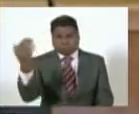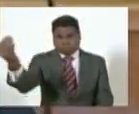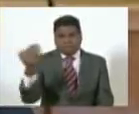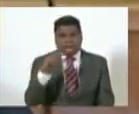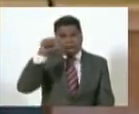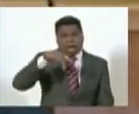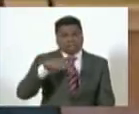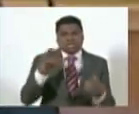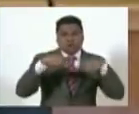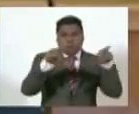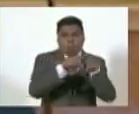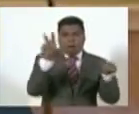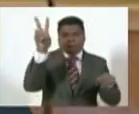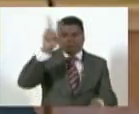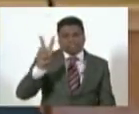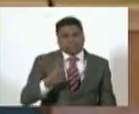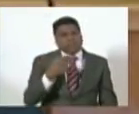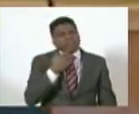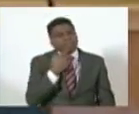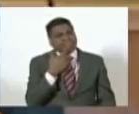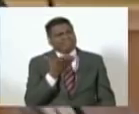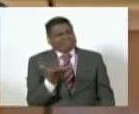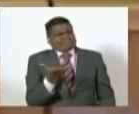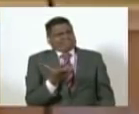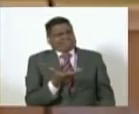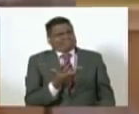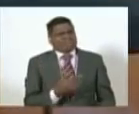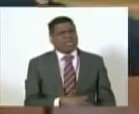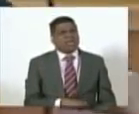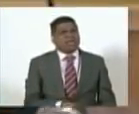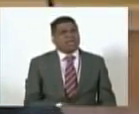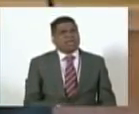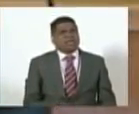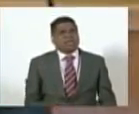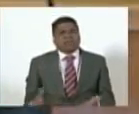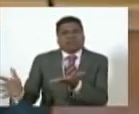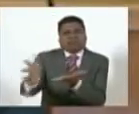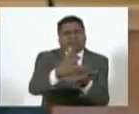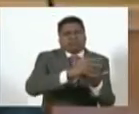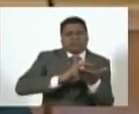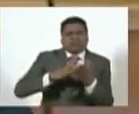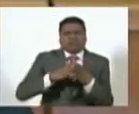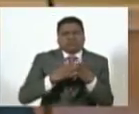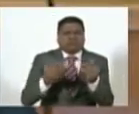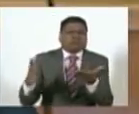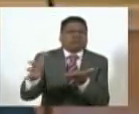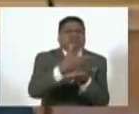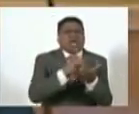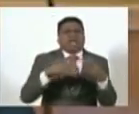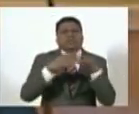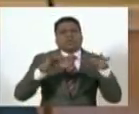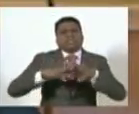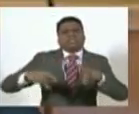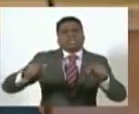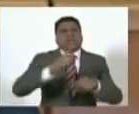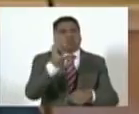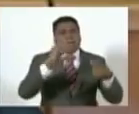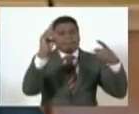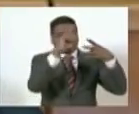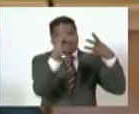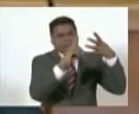aquí y lo primero que llegan es tierra arrasada. No voy a dar datos que conozco